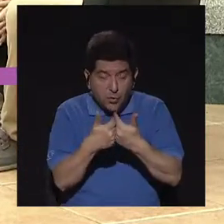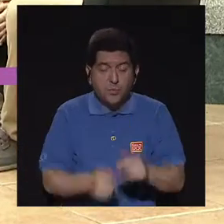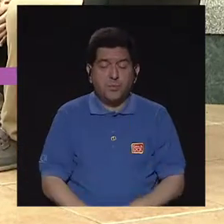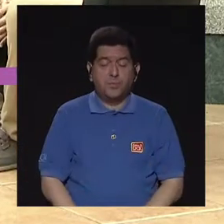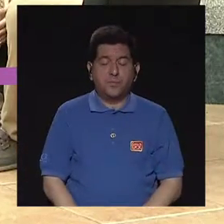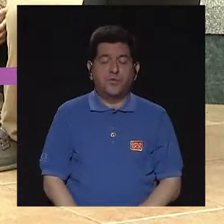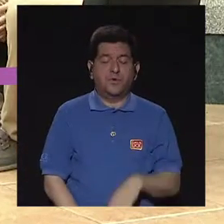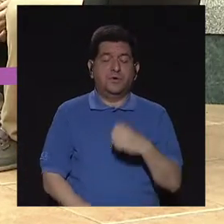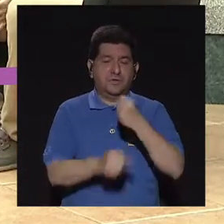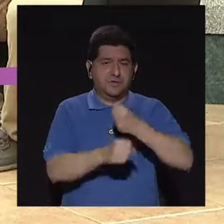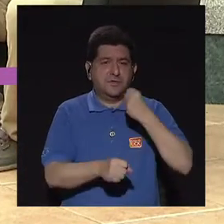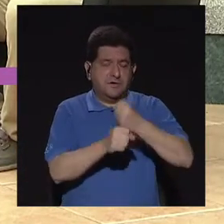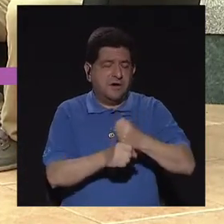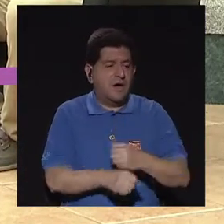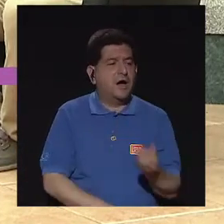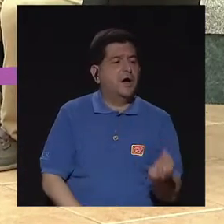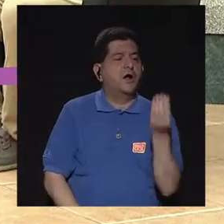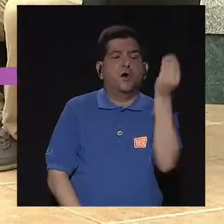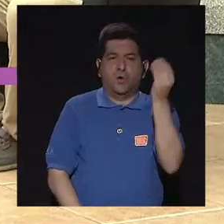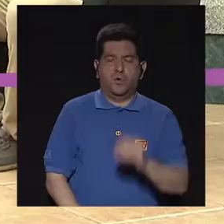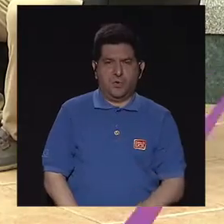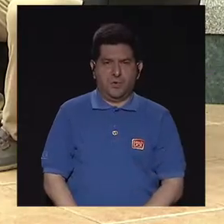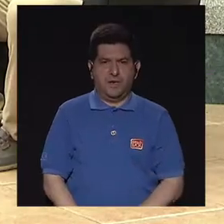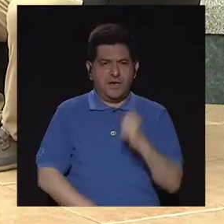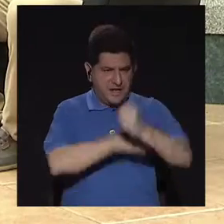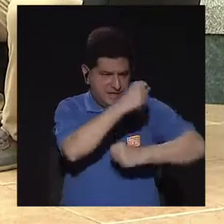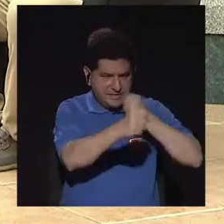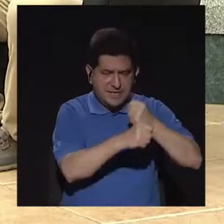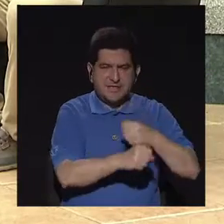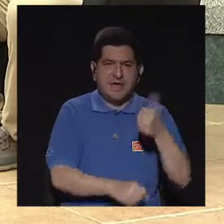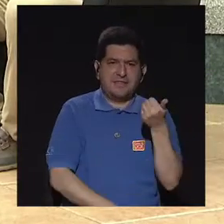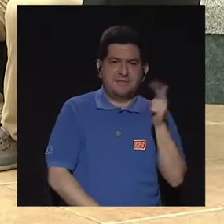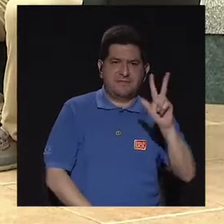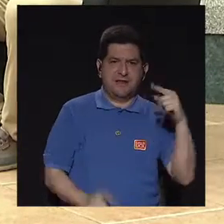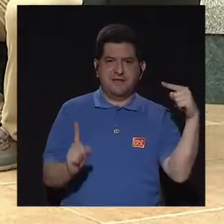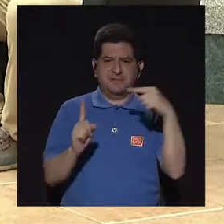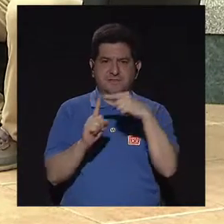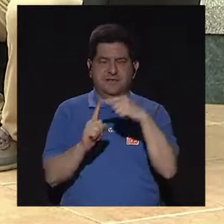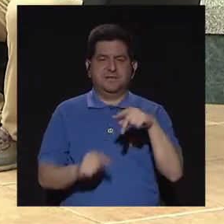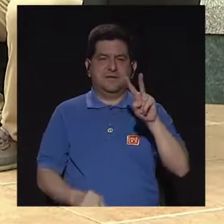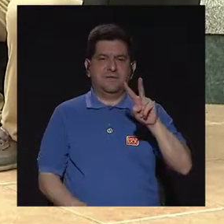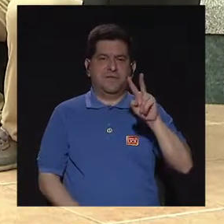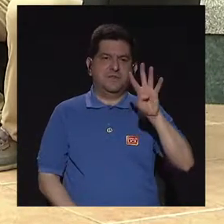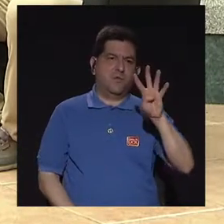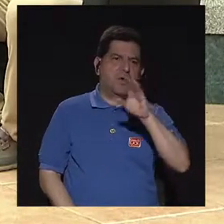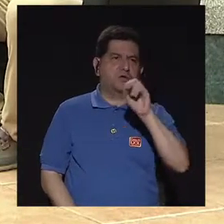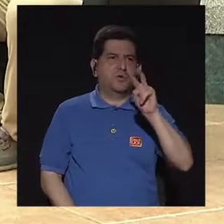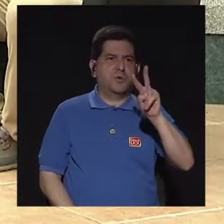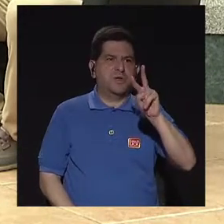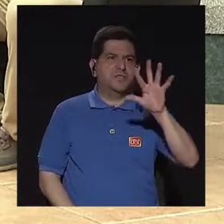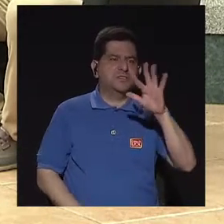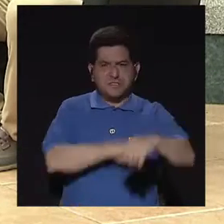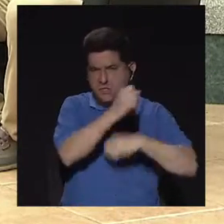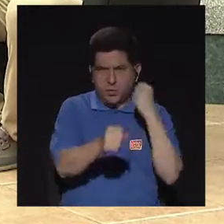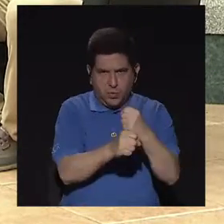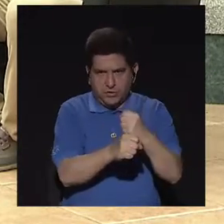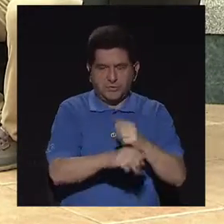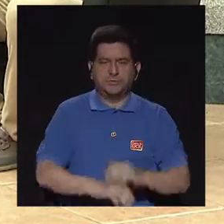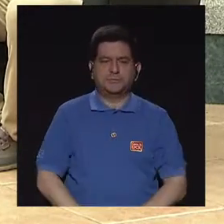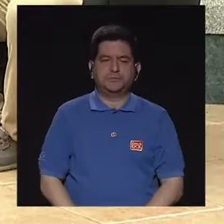se encarga de trabajar con jóvenes de las edades de 13 a 24, 25 años tal